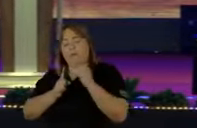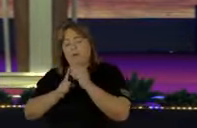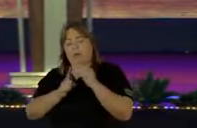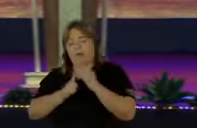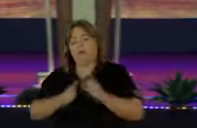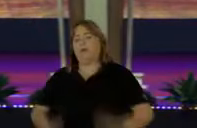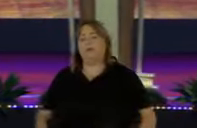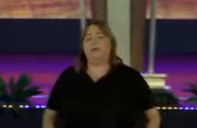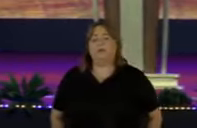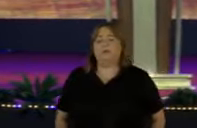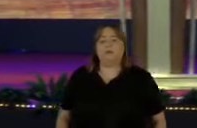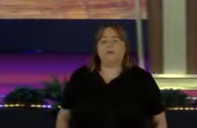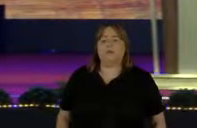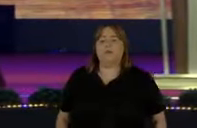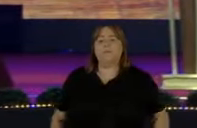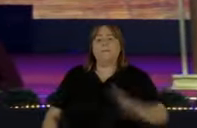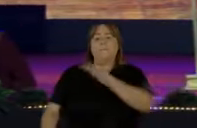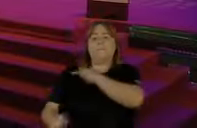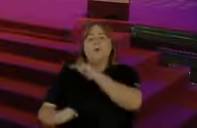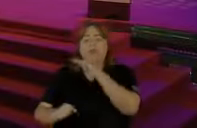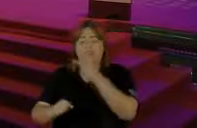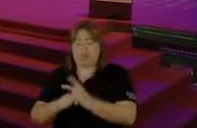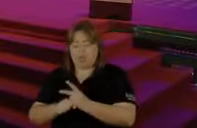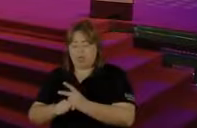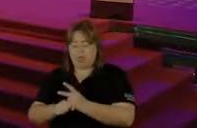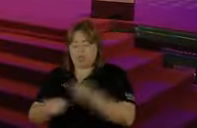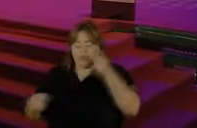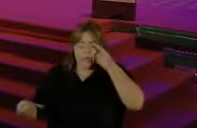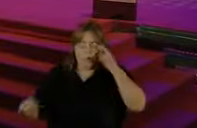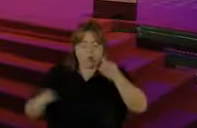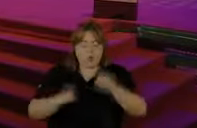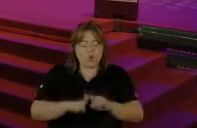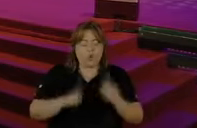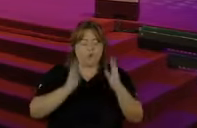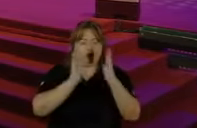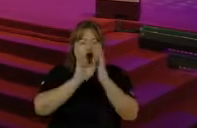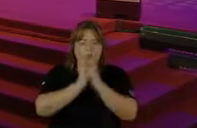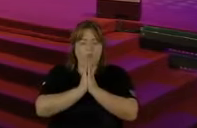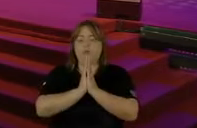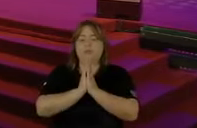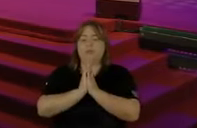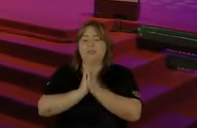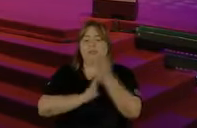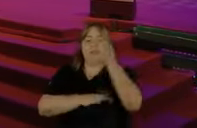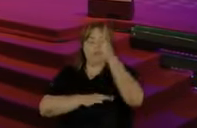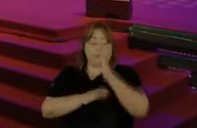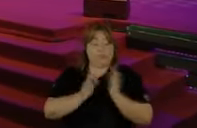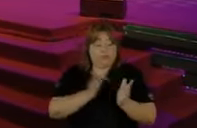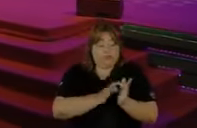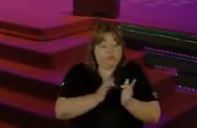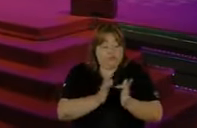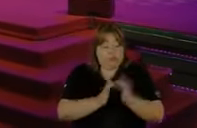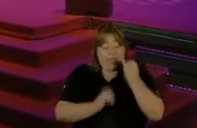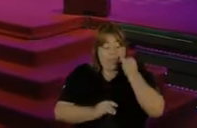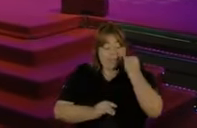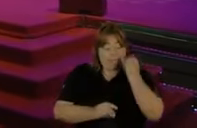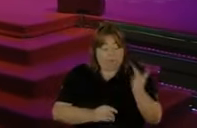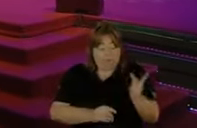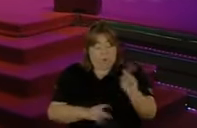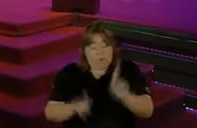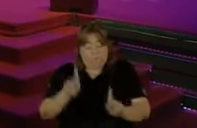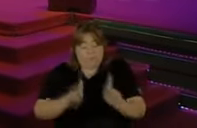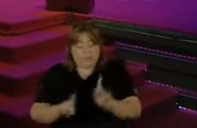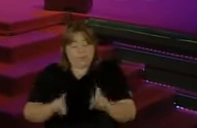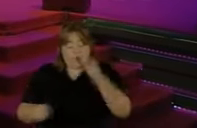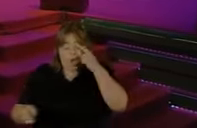Usted no tiene idea del poder que hay en la oración en acuerdo. Jesús dijo, si dos o más se ponen en acuerdo